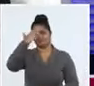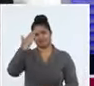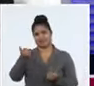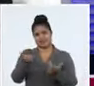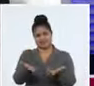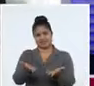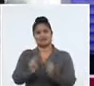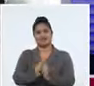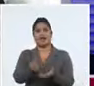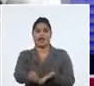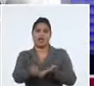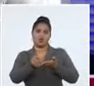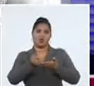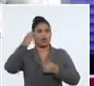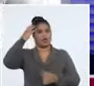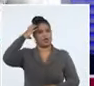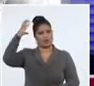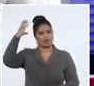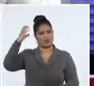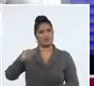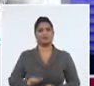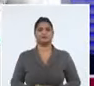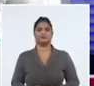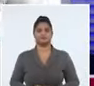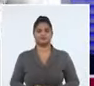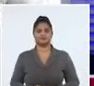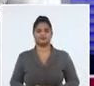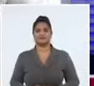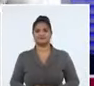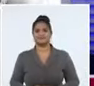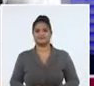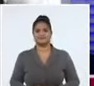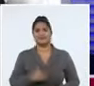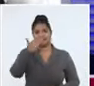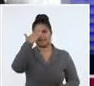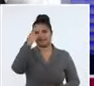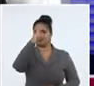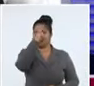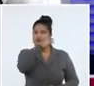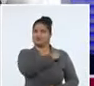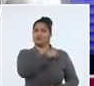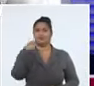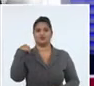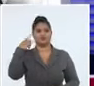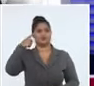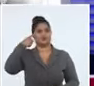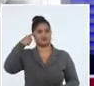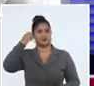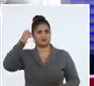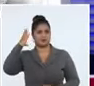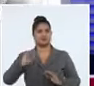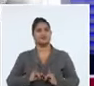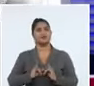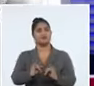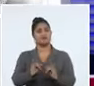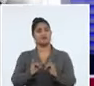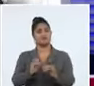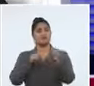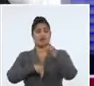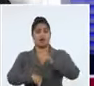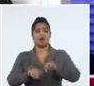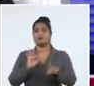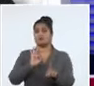Auténticas y autóctonas. Gracias, doctor. Bueno, vamos a una pausa. Se incorporó en la segunda media hora a esta transmisión,